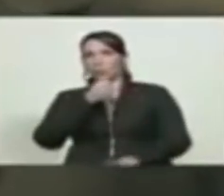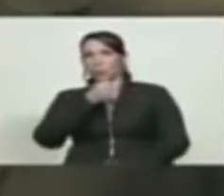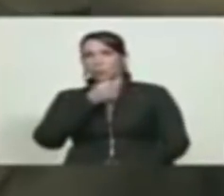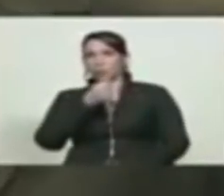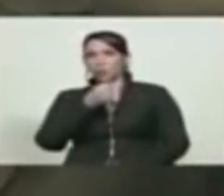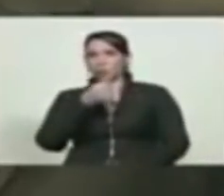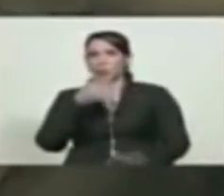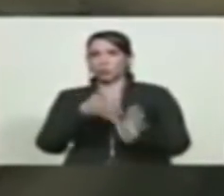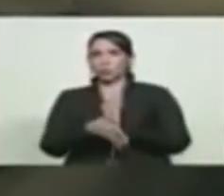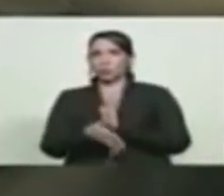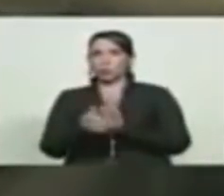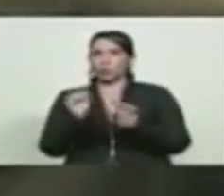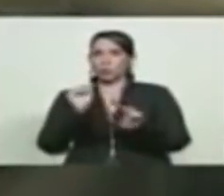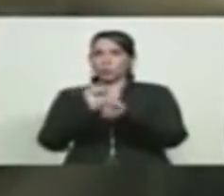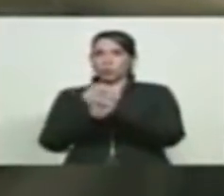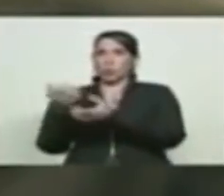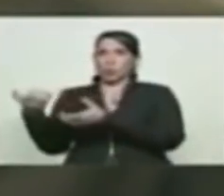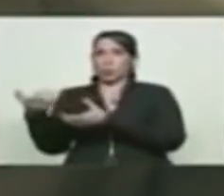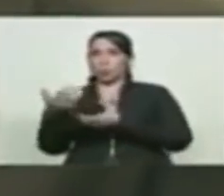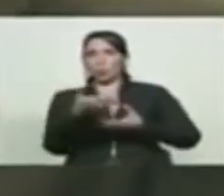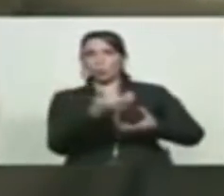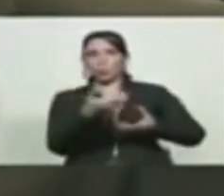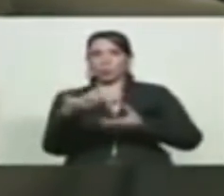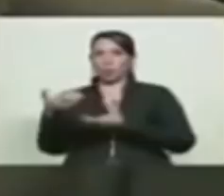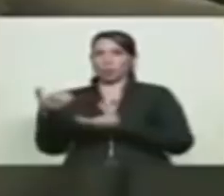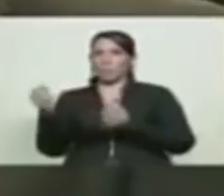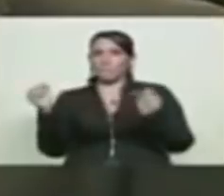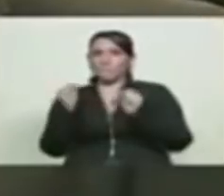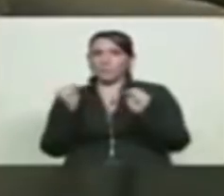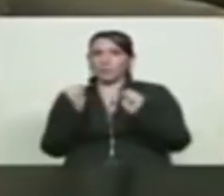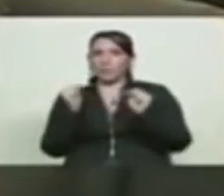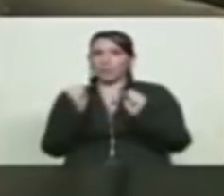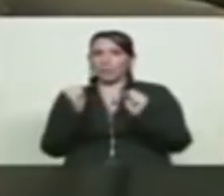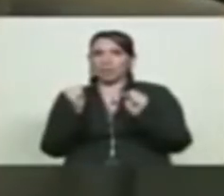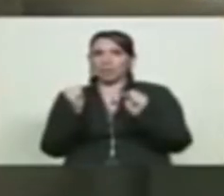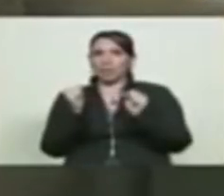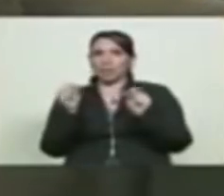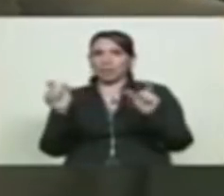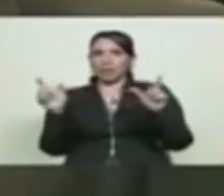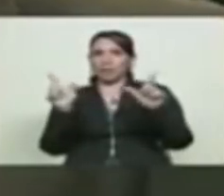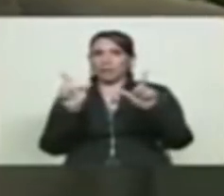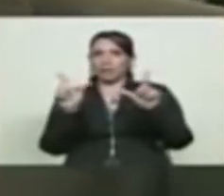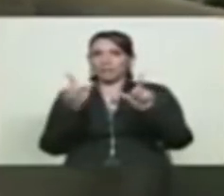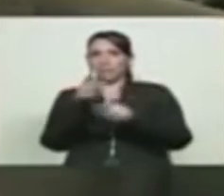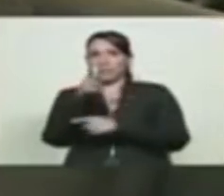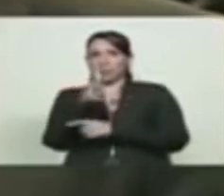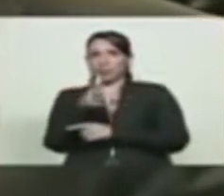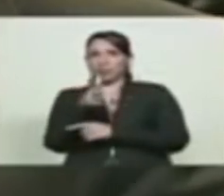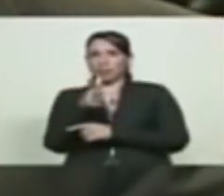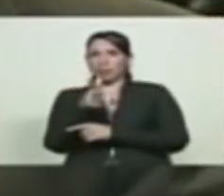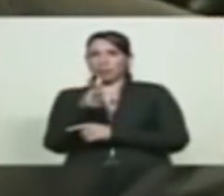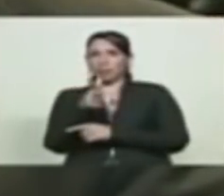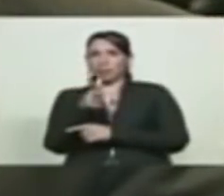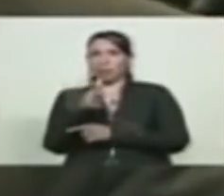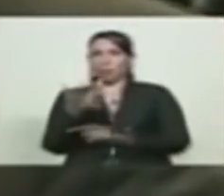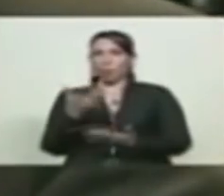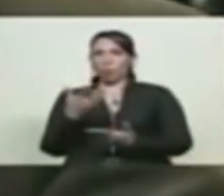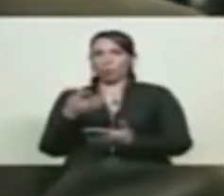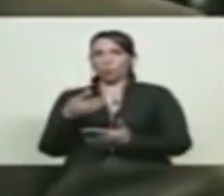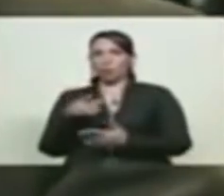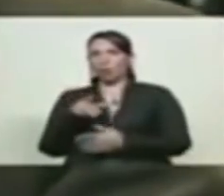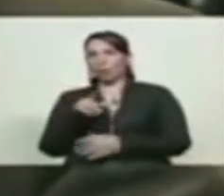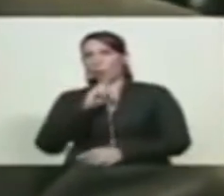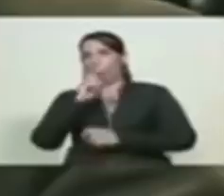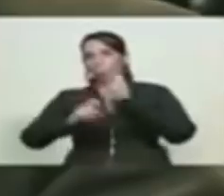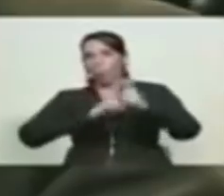la detención de dos bomberos en Mérida por la difusión de un video en redes sociales en el que satirizan en torno a su figura.